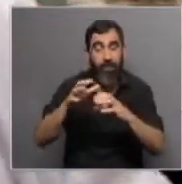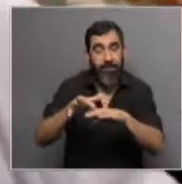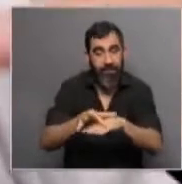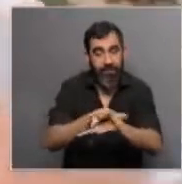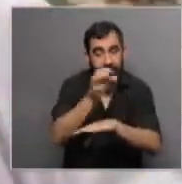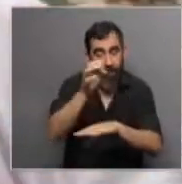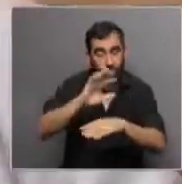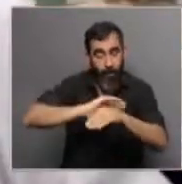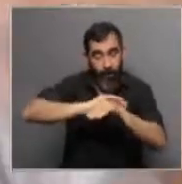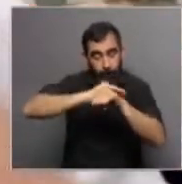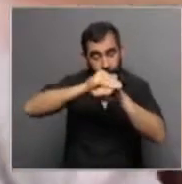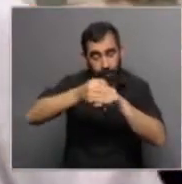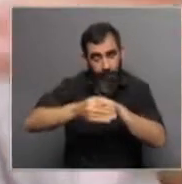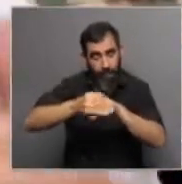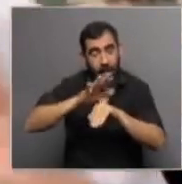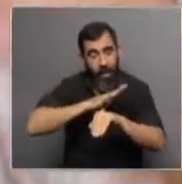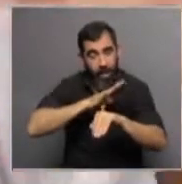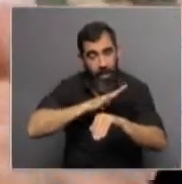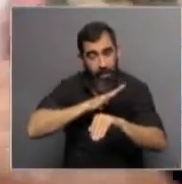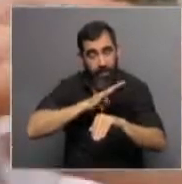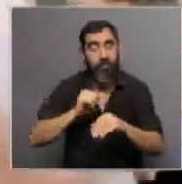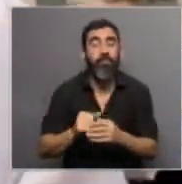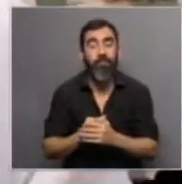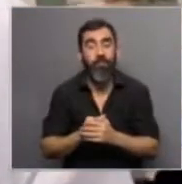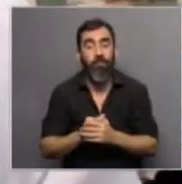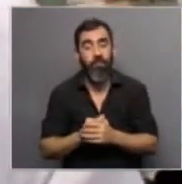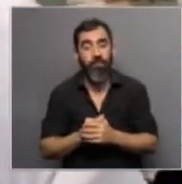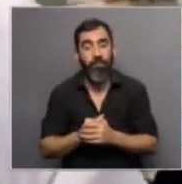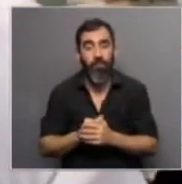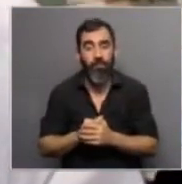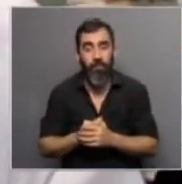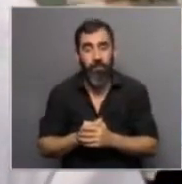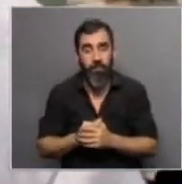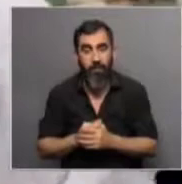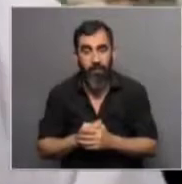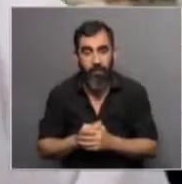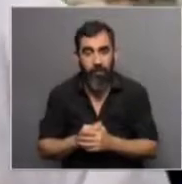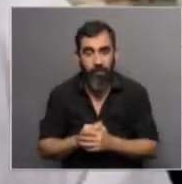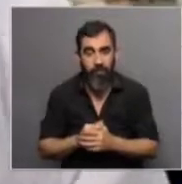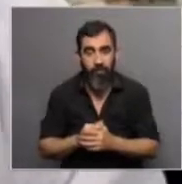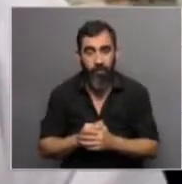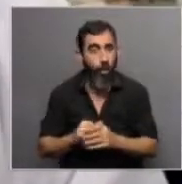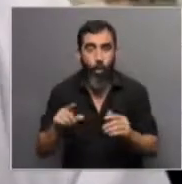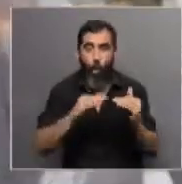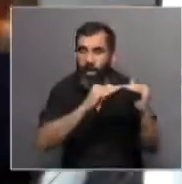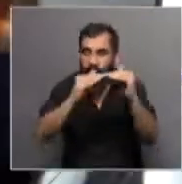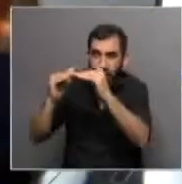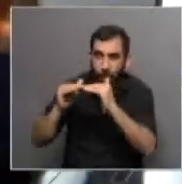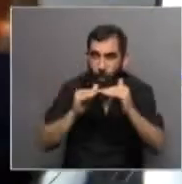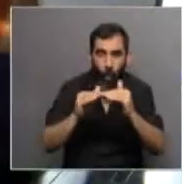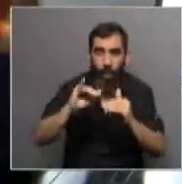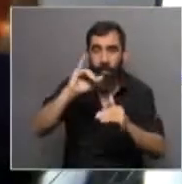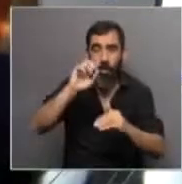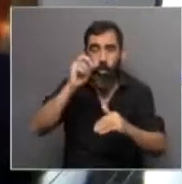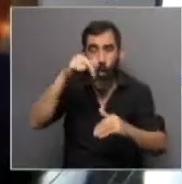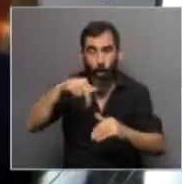una membrana con una distribución asimétrica de iones entre un lado